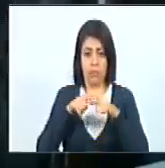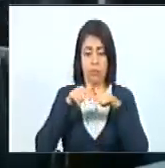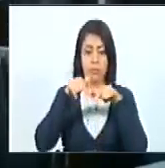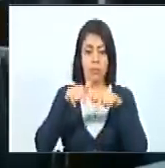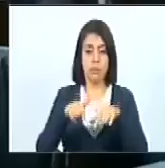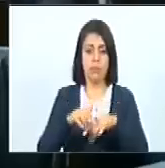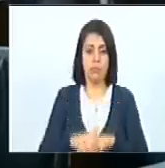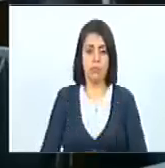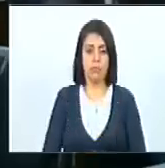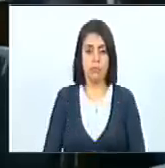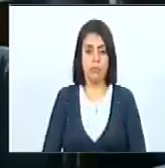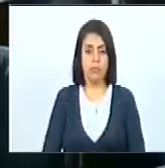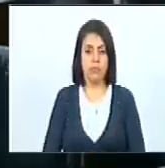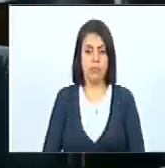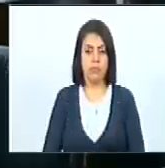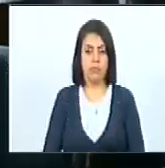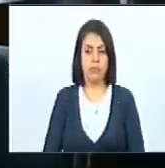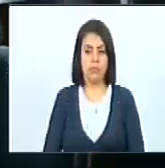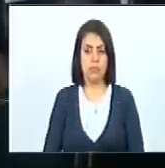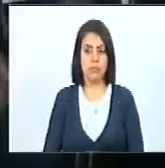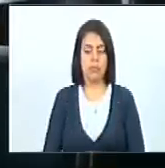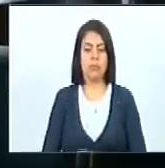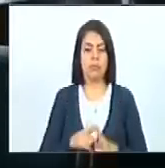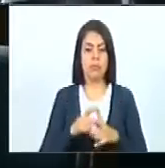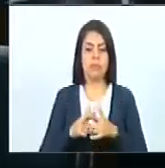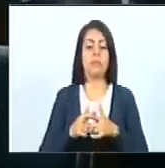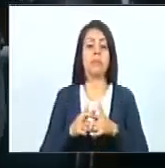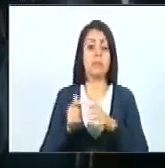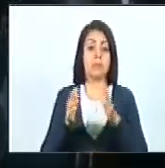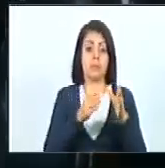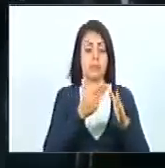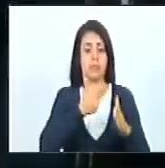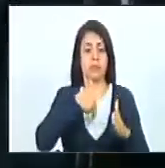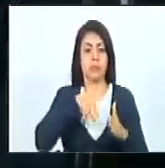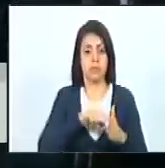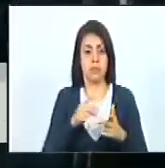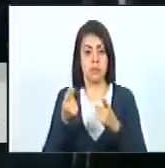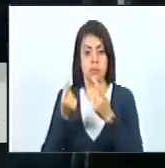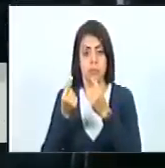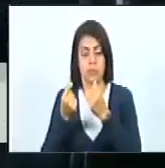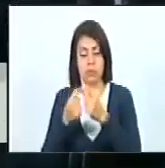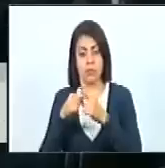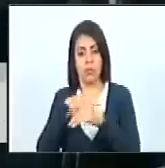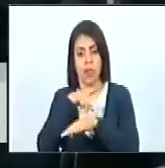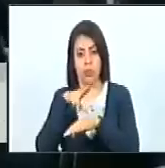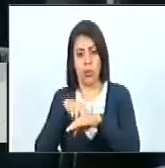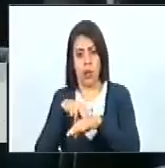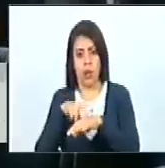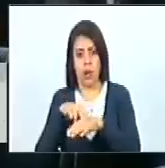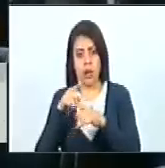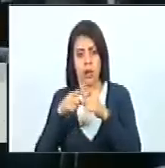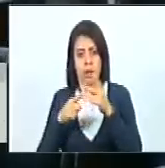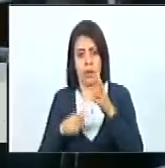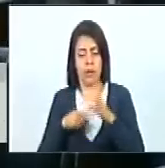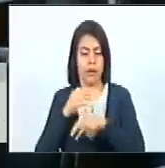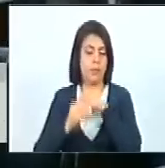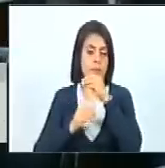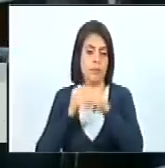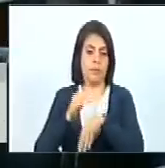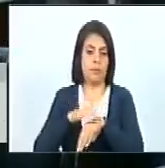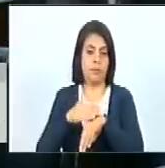estos entes detractores de nuestros recursos están